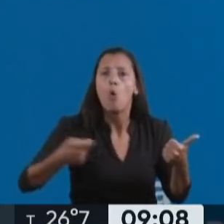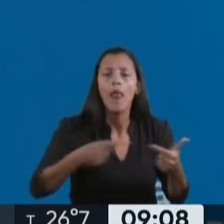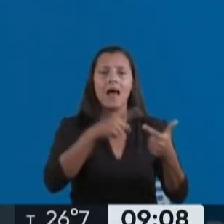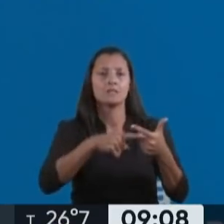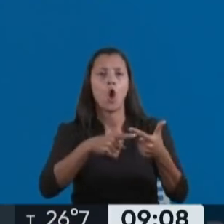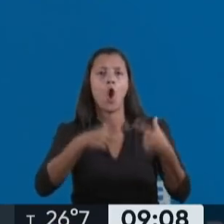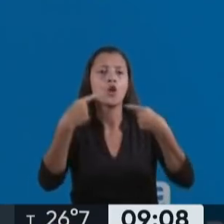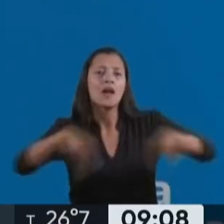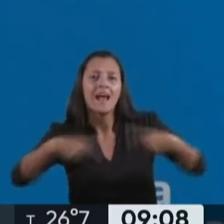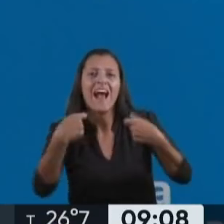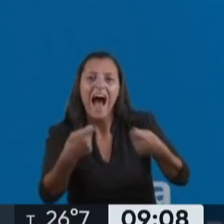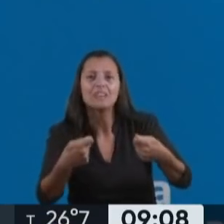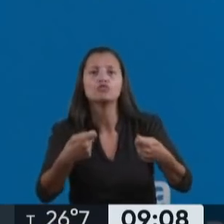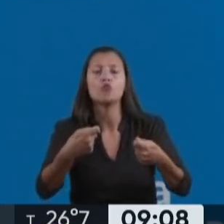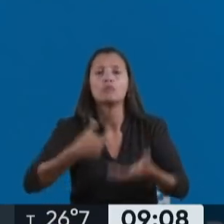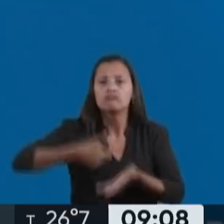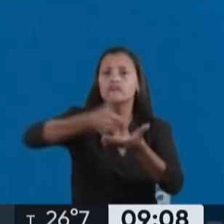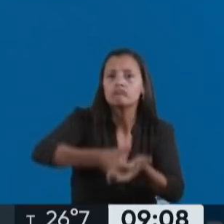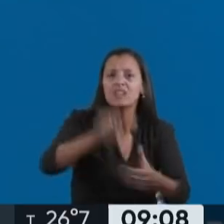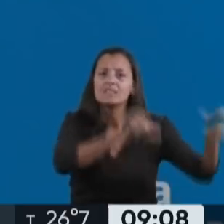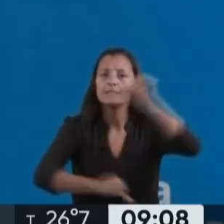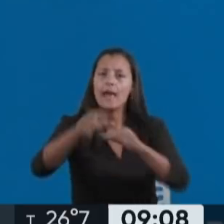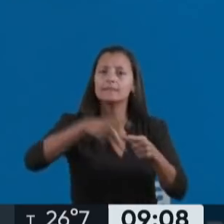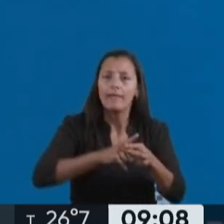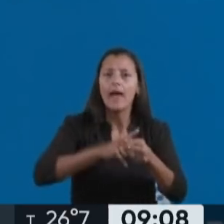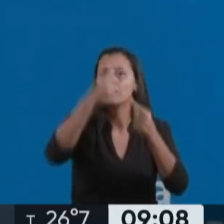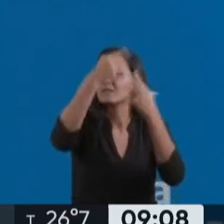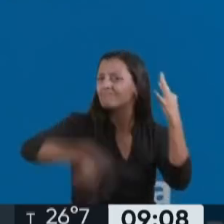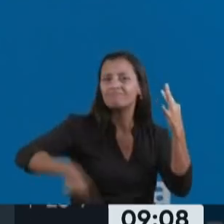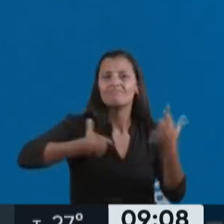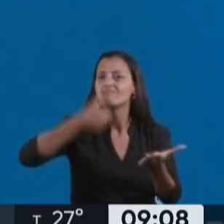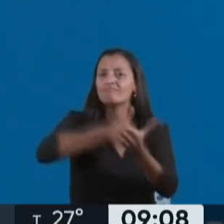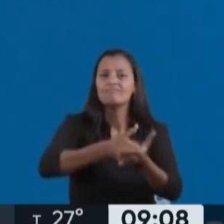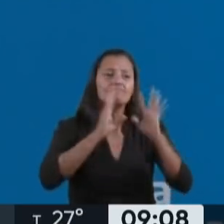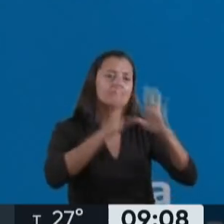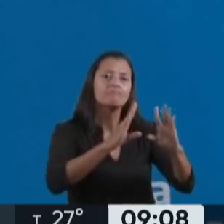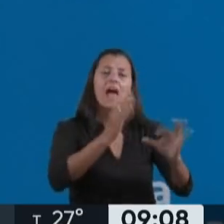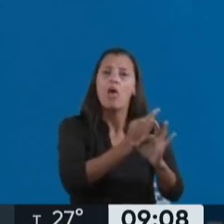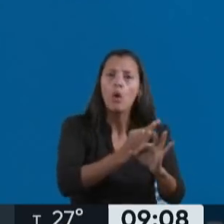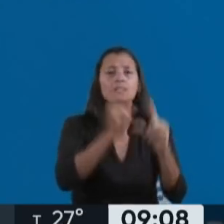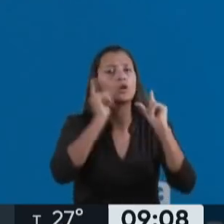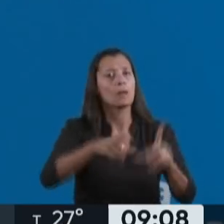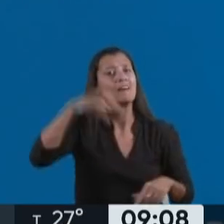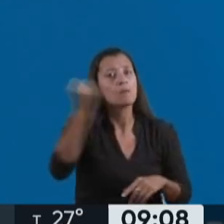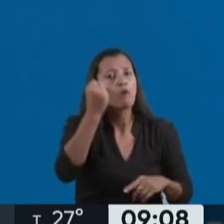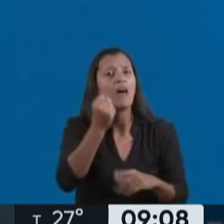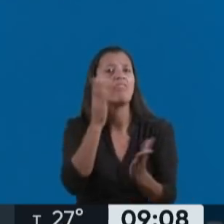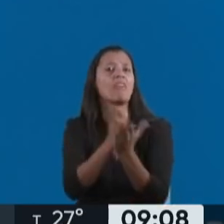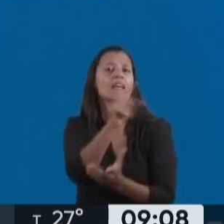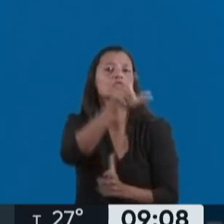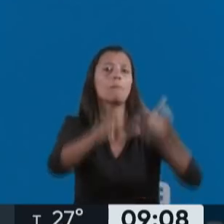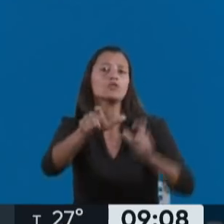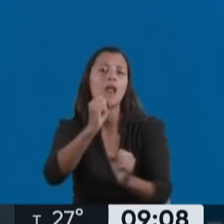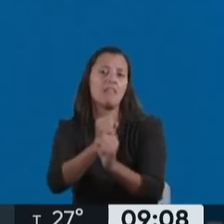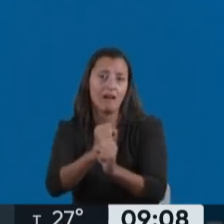materia social, la inversión en ciencia técnica, la inversión en educación y los derechos de los trabajadores, y sobre